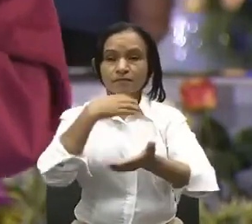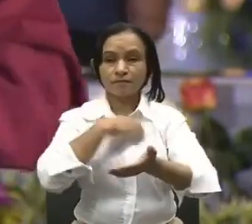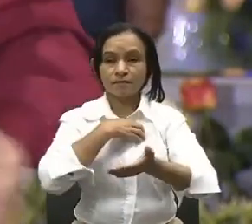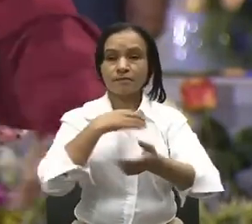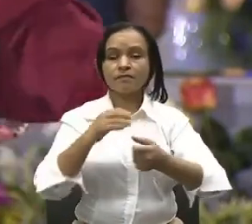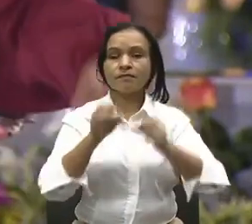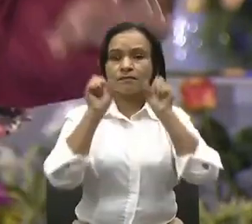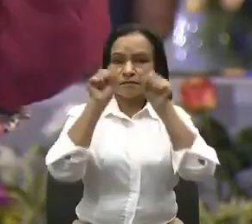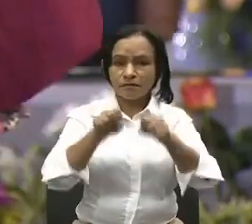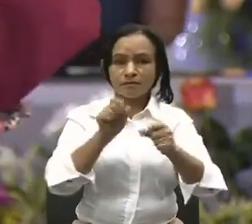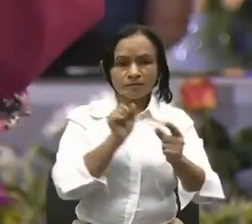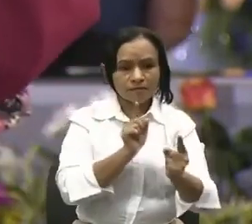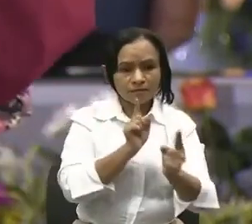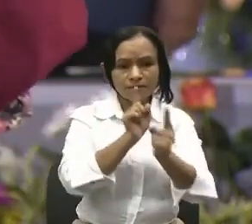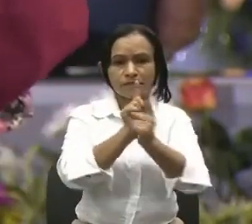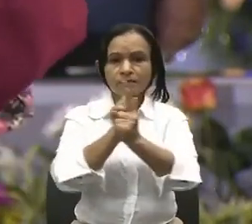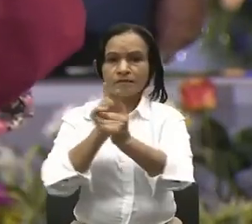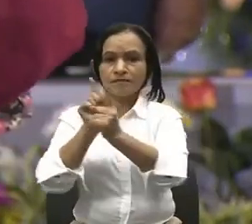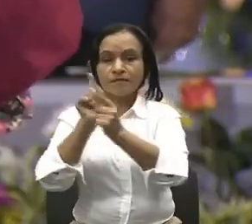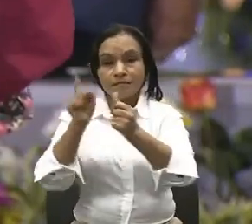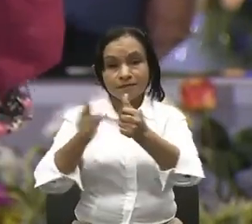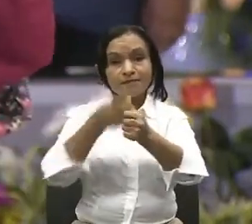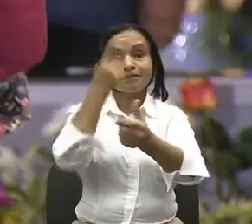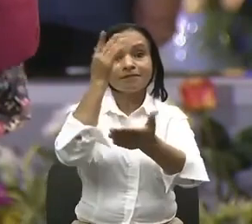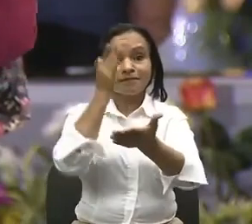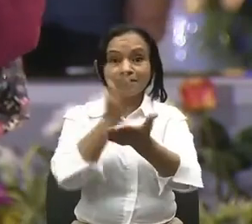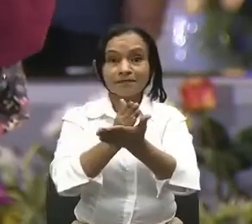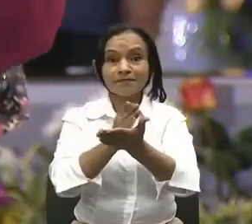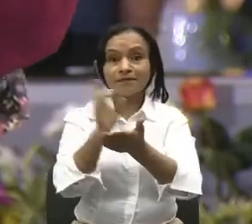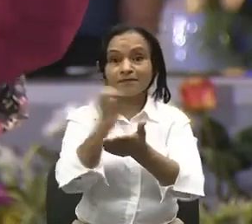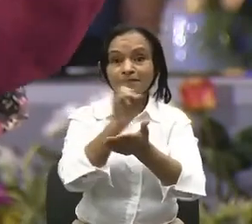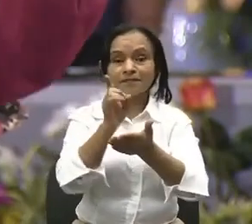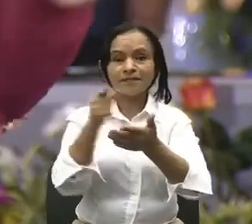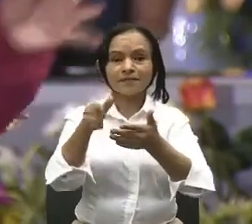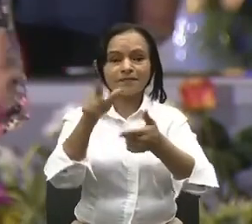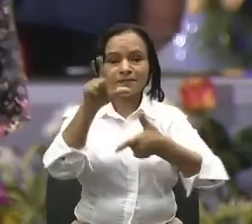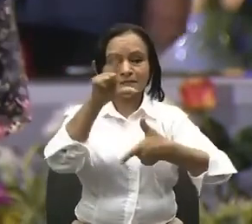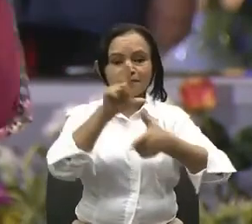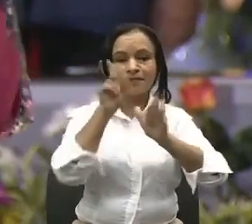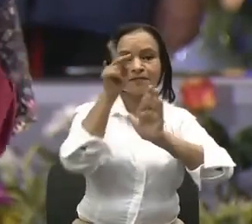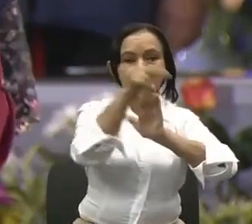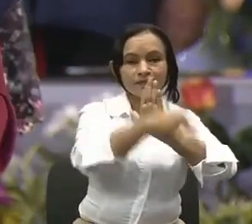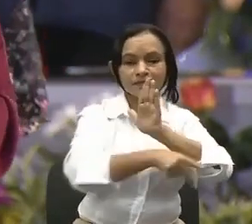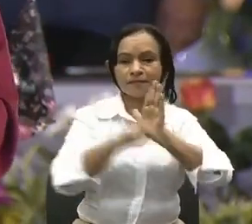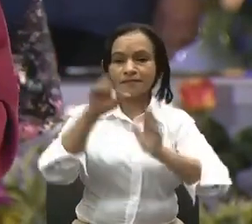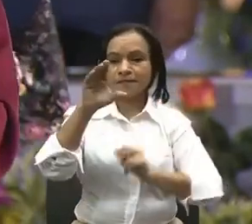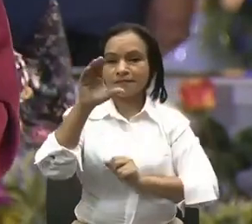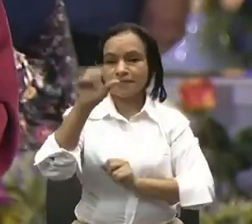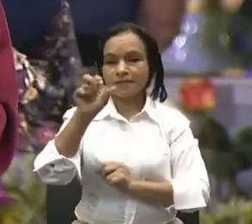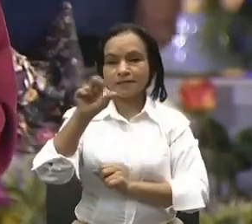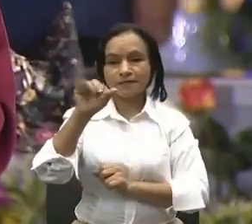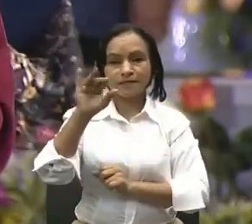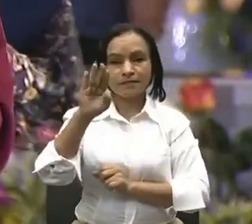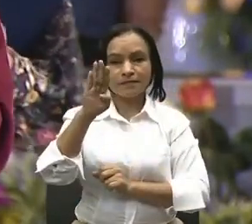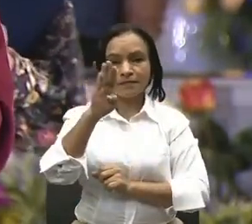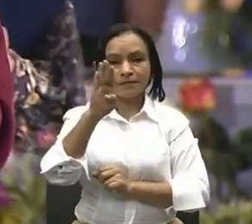Y logramos encontrarnos por primera vez en la comunidad de Estados latinoamericanos y caribeños.